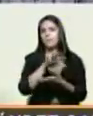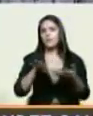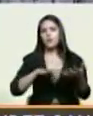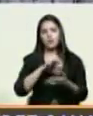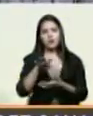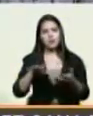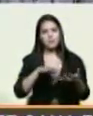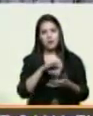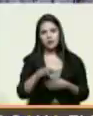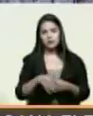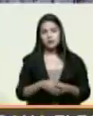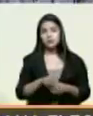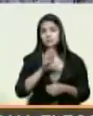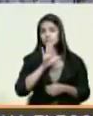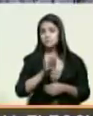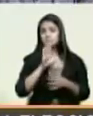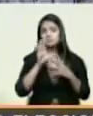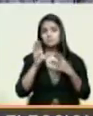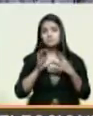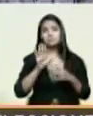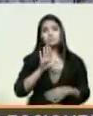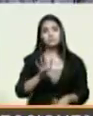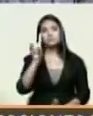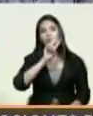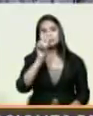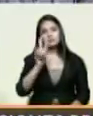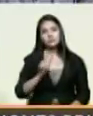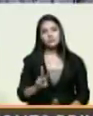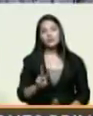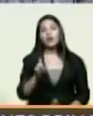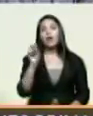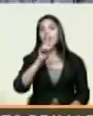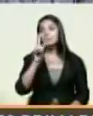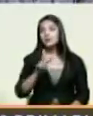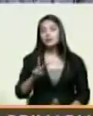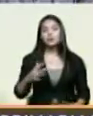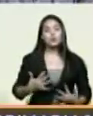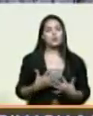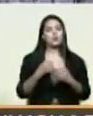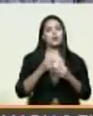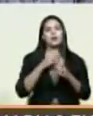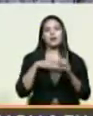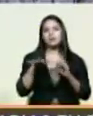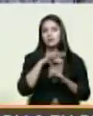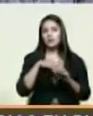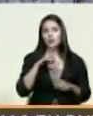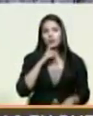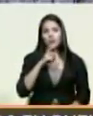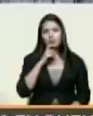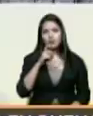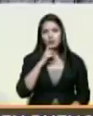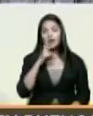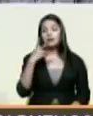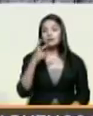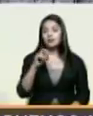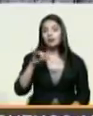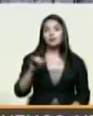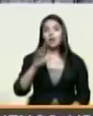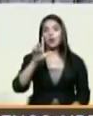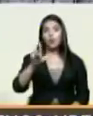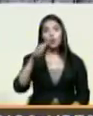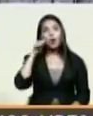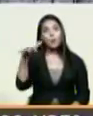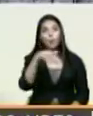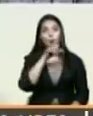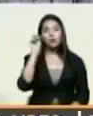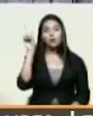dificultades, y eso caracteriza también al venezolano. El venezolano se crece en las dificultades, y el 30 de julio el pueblo